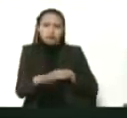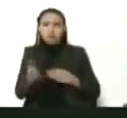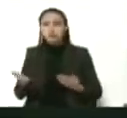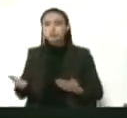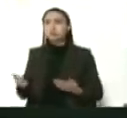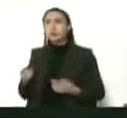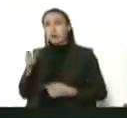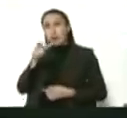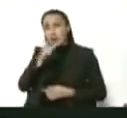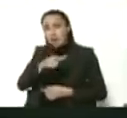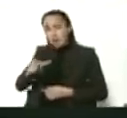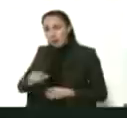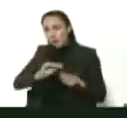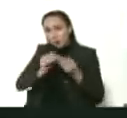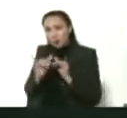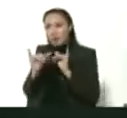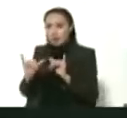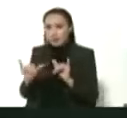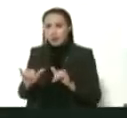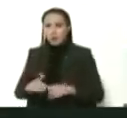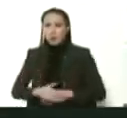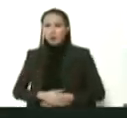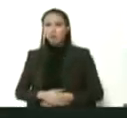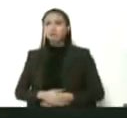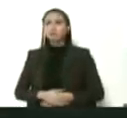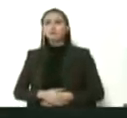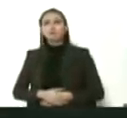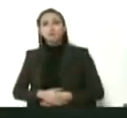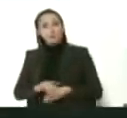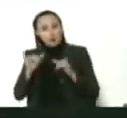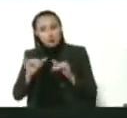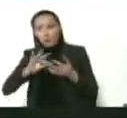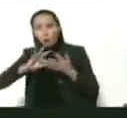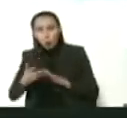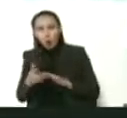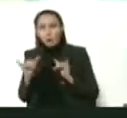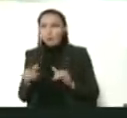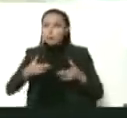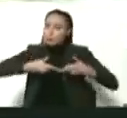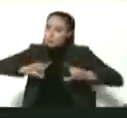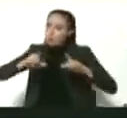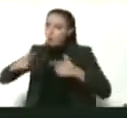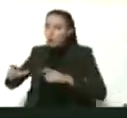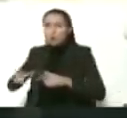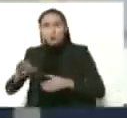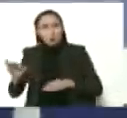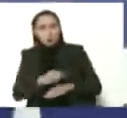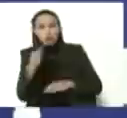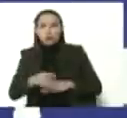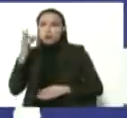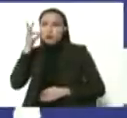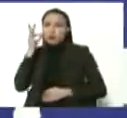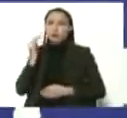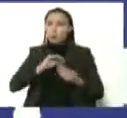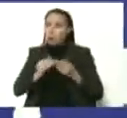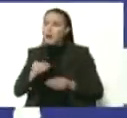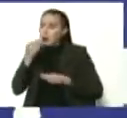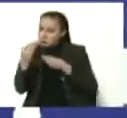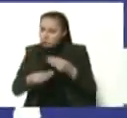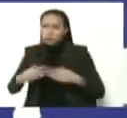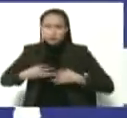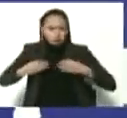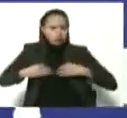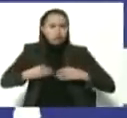a las costureras de las comunas, de los barrios, de los urbanismos, de las comunidades, vamos a hacer